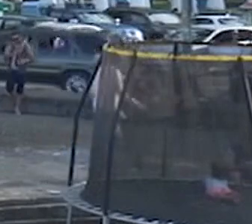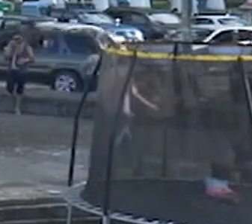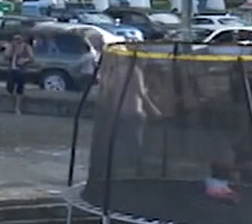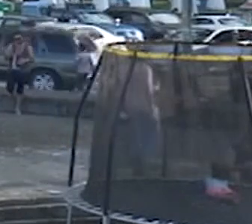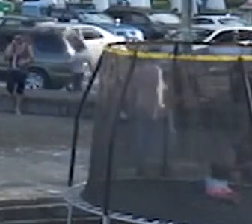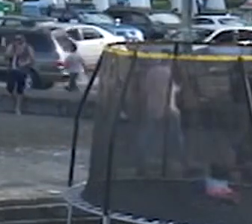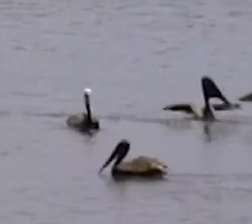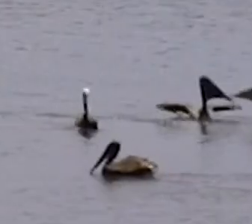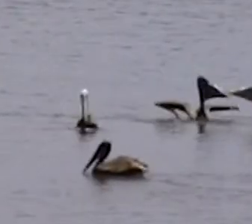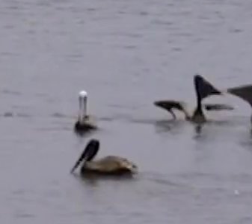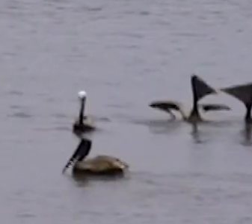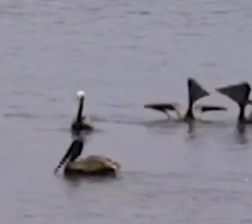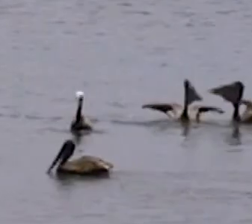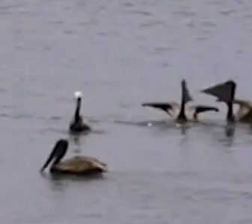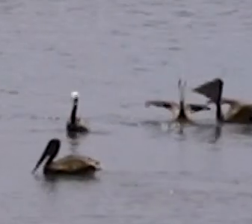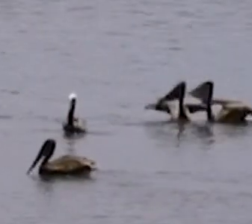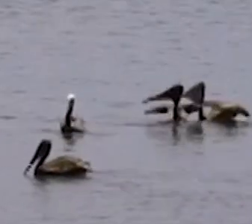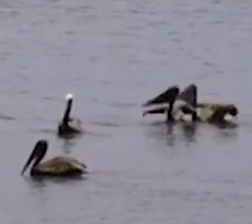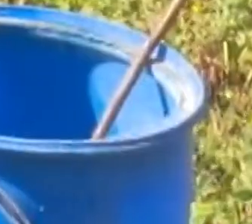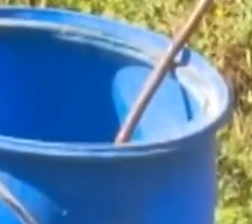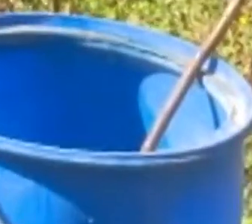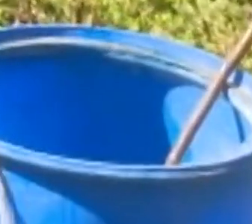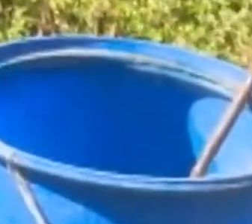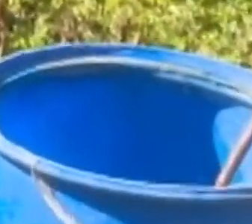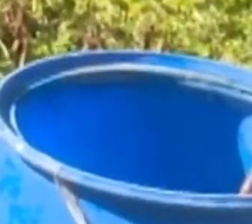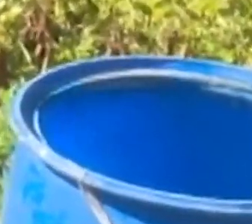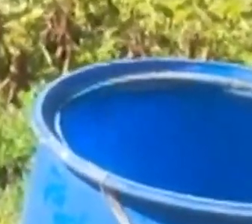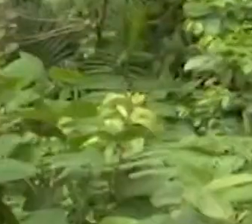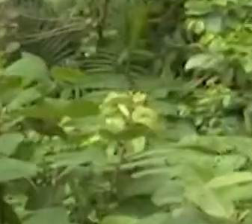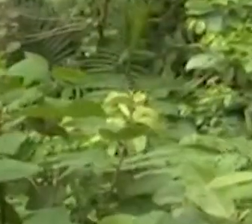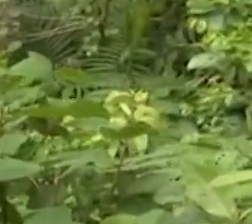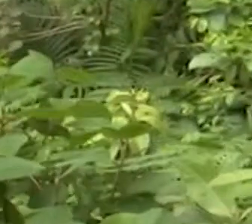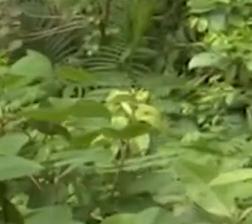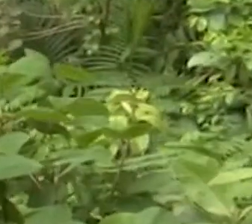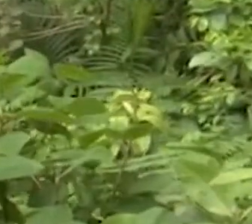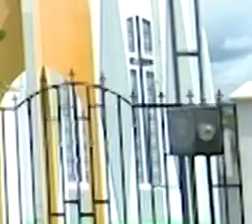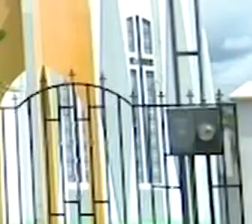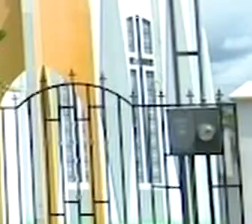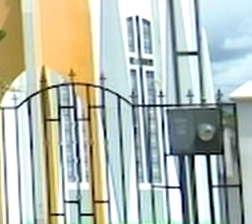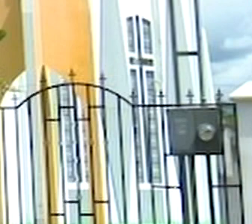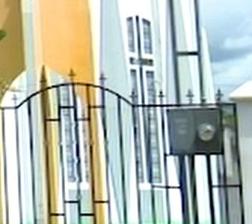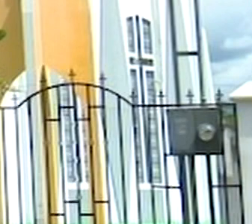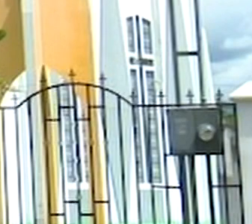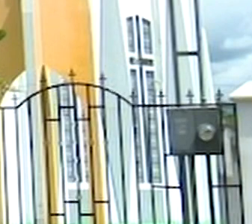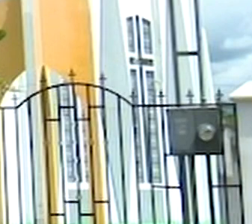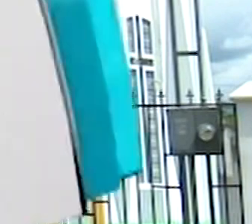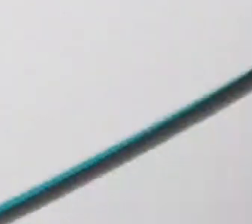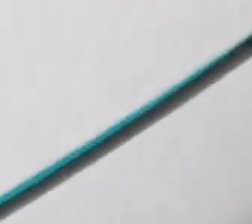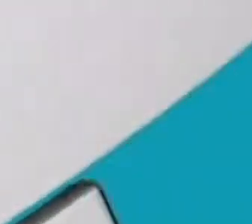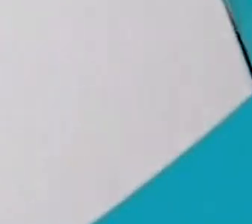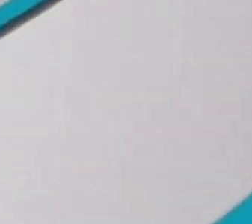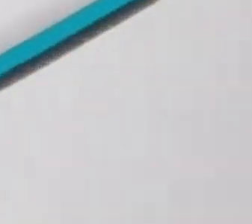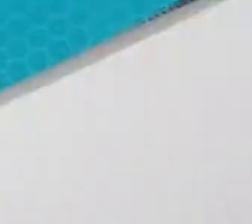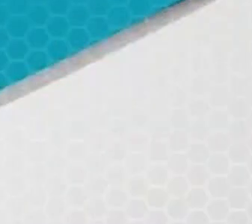Si usted es parte de un medio regional o simplemente quiere compartir información de su comunidad, escríbanos